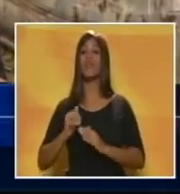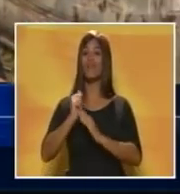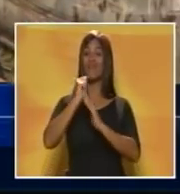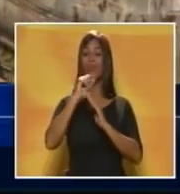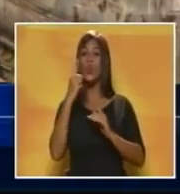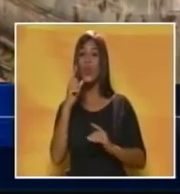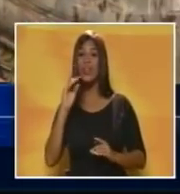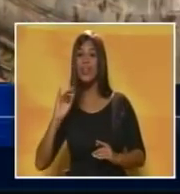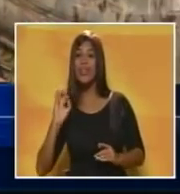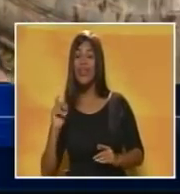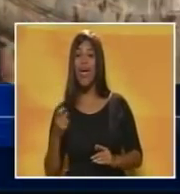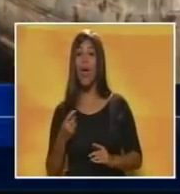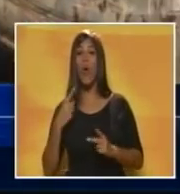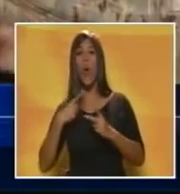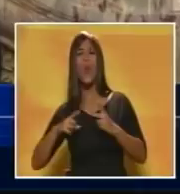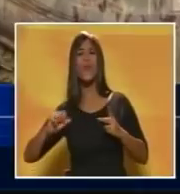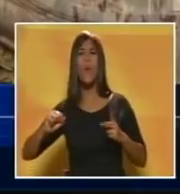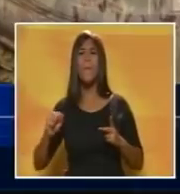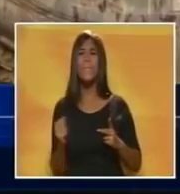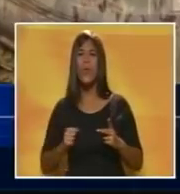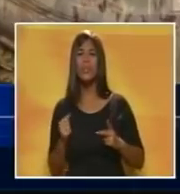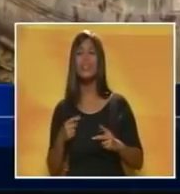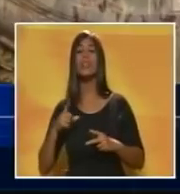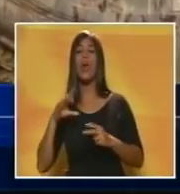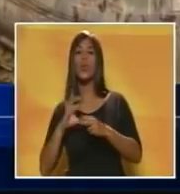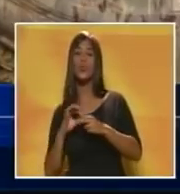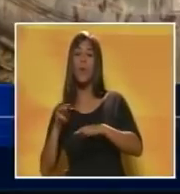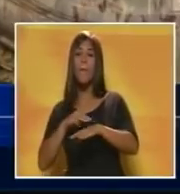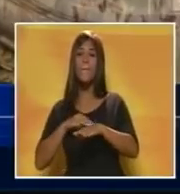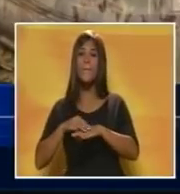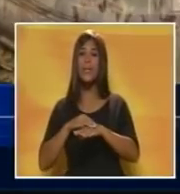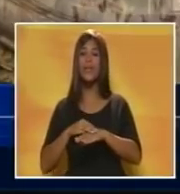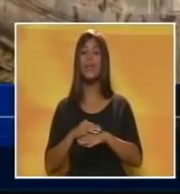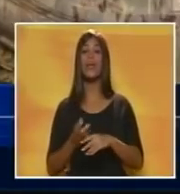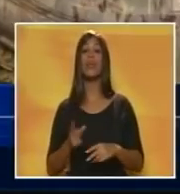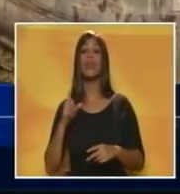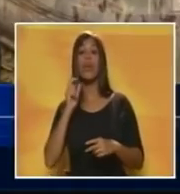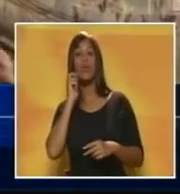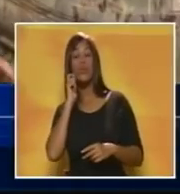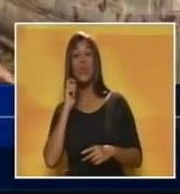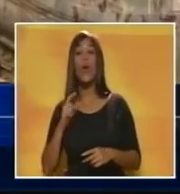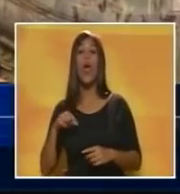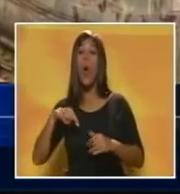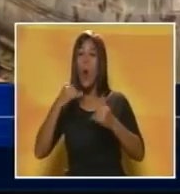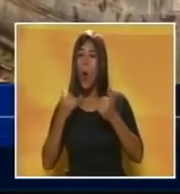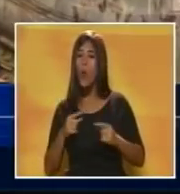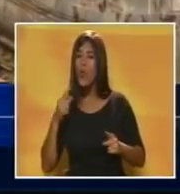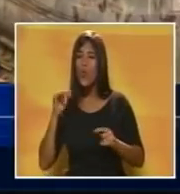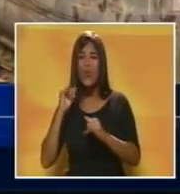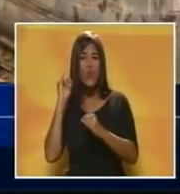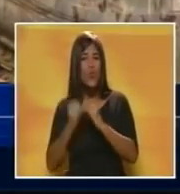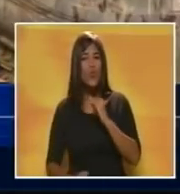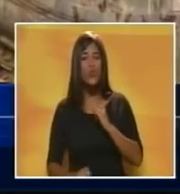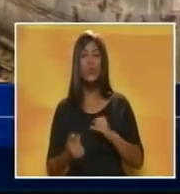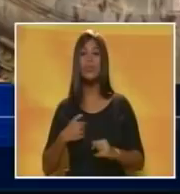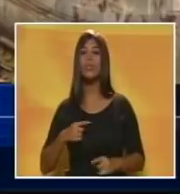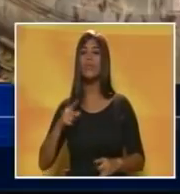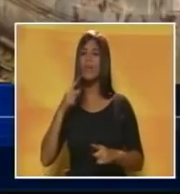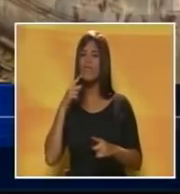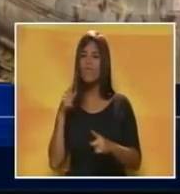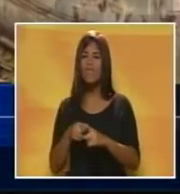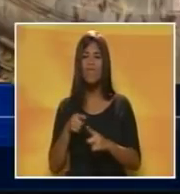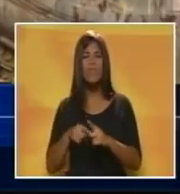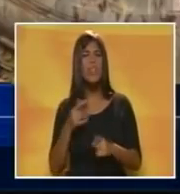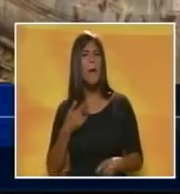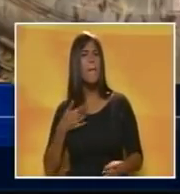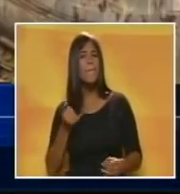Policía Federal, con la ministra Patricia Bullrich, y que vamos a ir hasta las últimas consecuencias para entender qué es lo